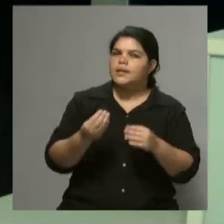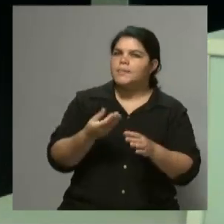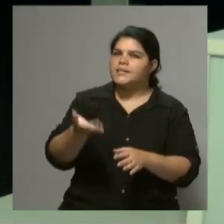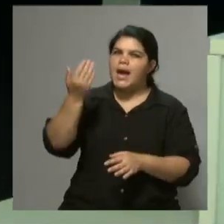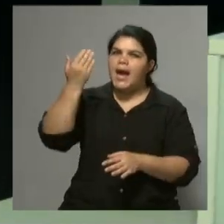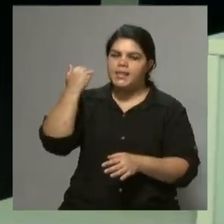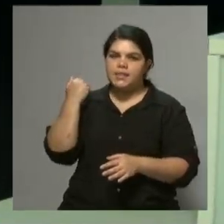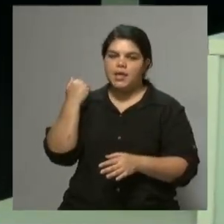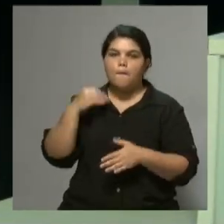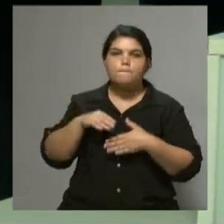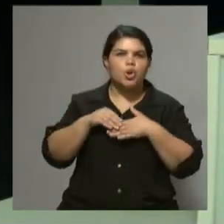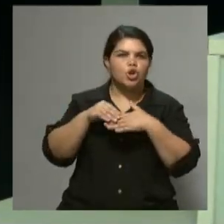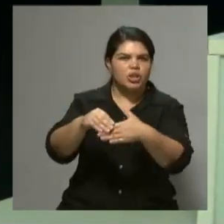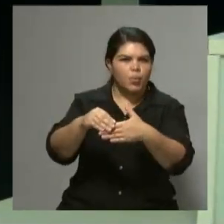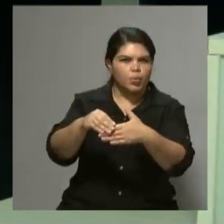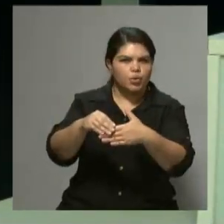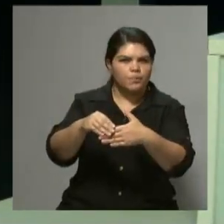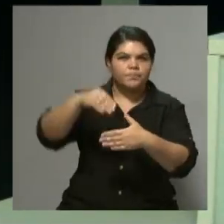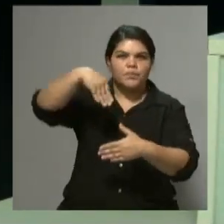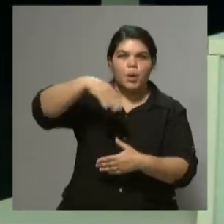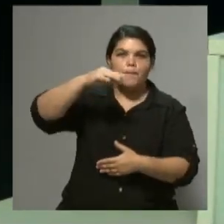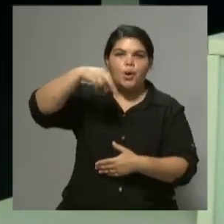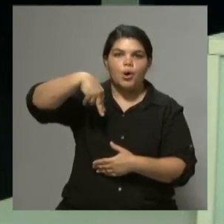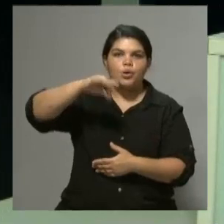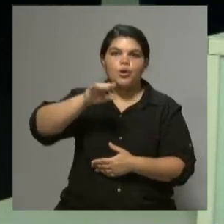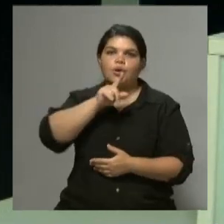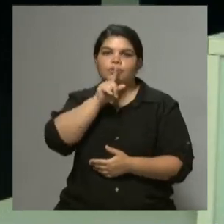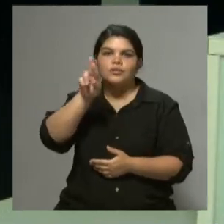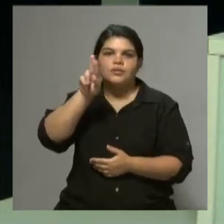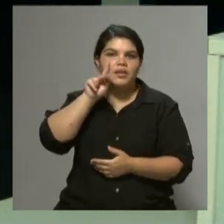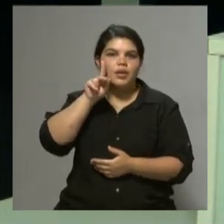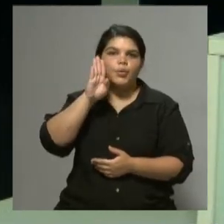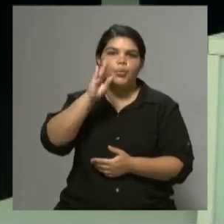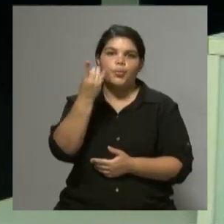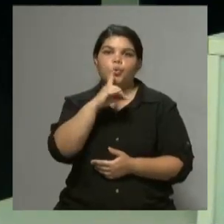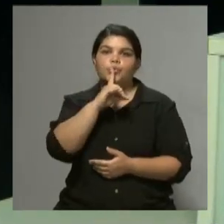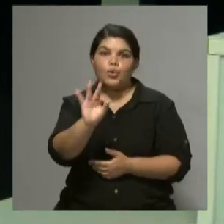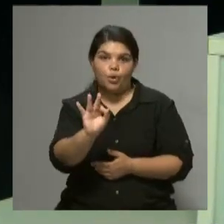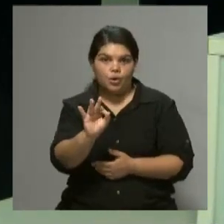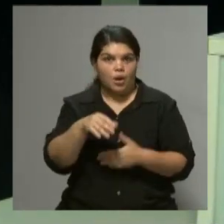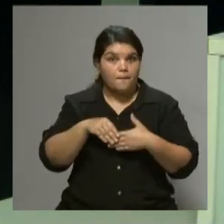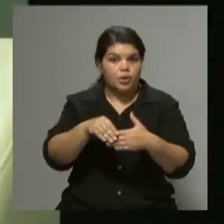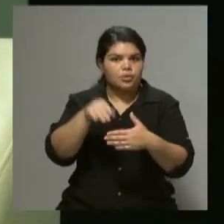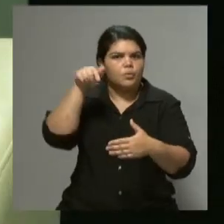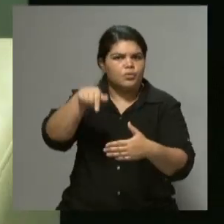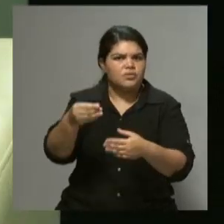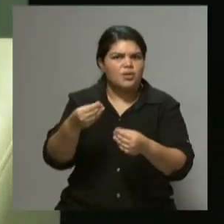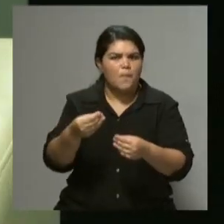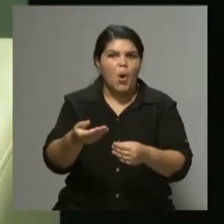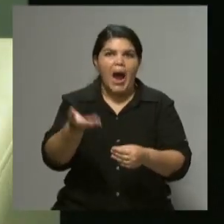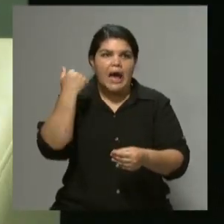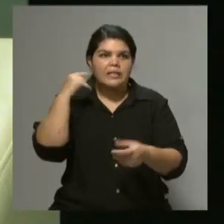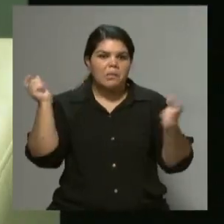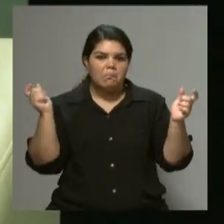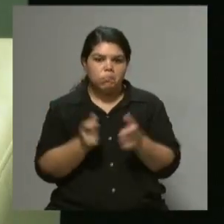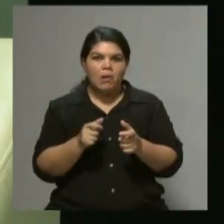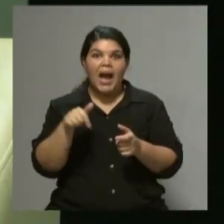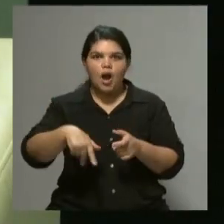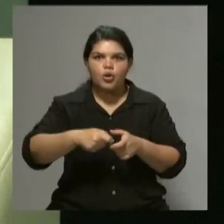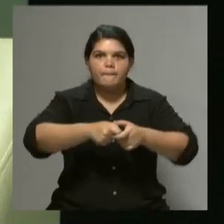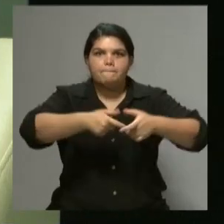hablabas de monotributista y era como un poco común. Hoy en día hay muchos más. Hay muchos, porque vos podés ser trabajar en relación de dependencia, pero